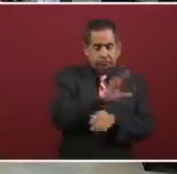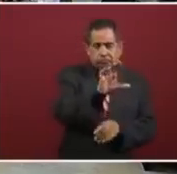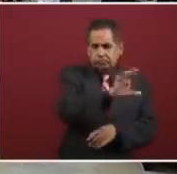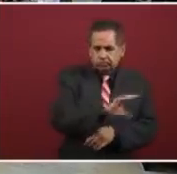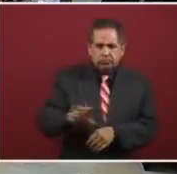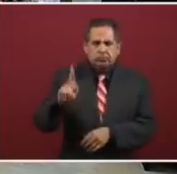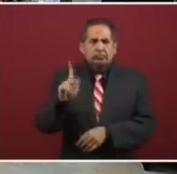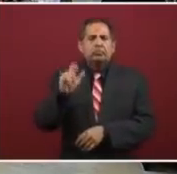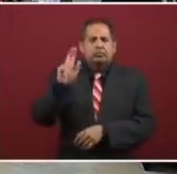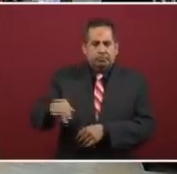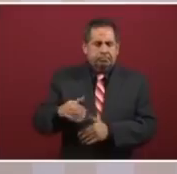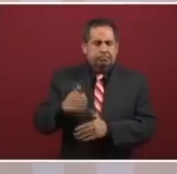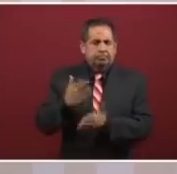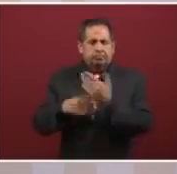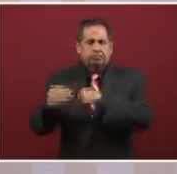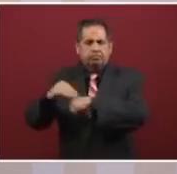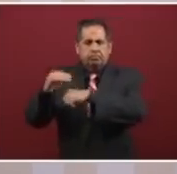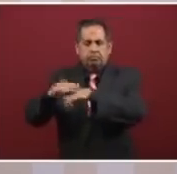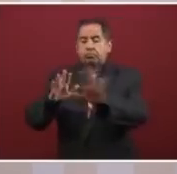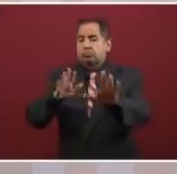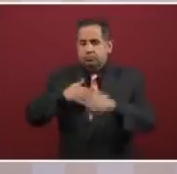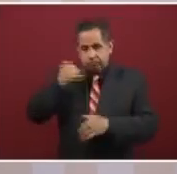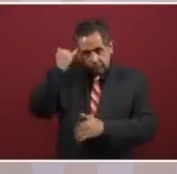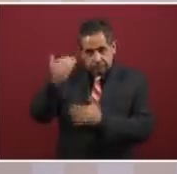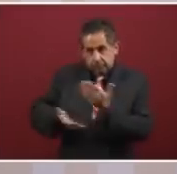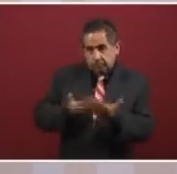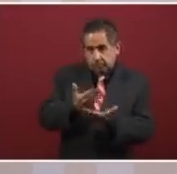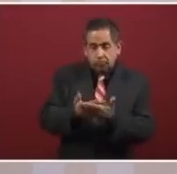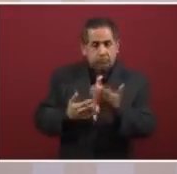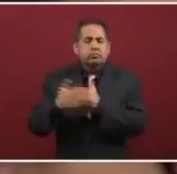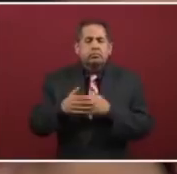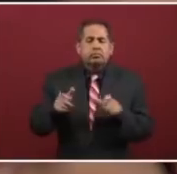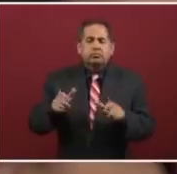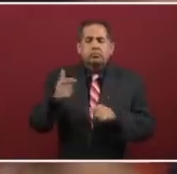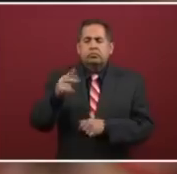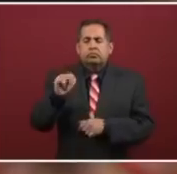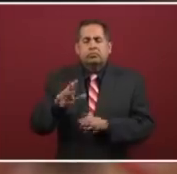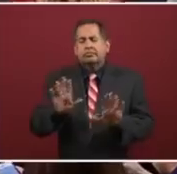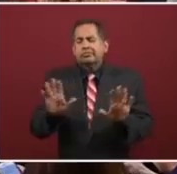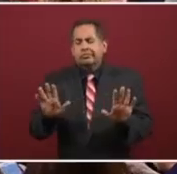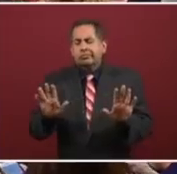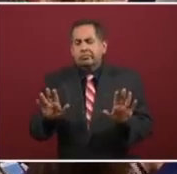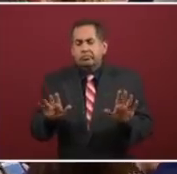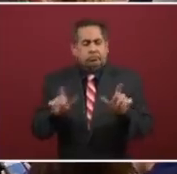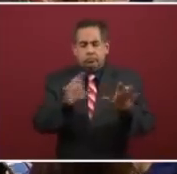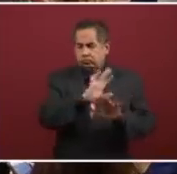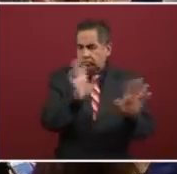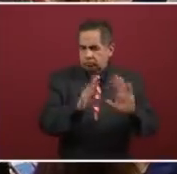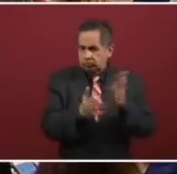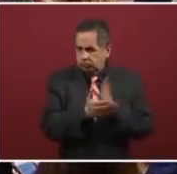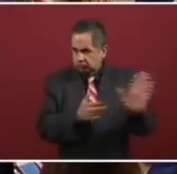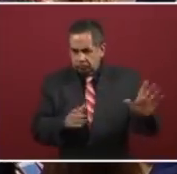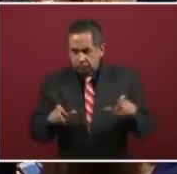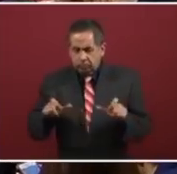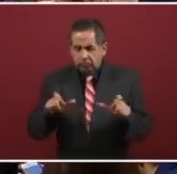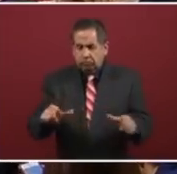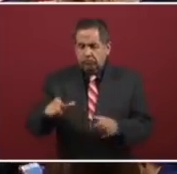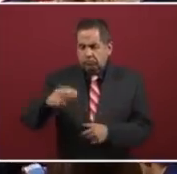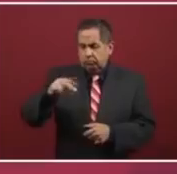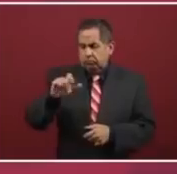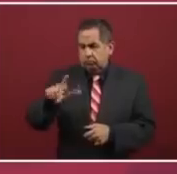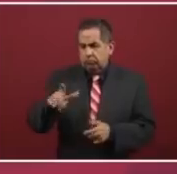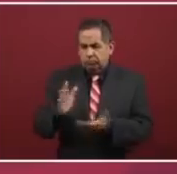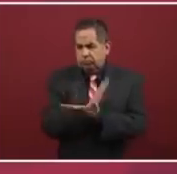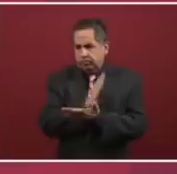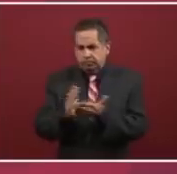mandatario informó que la Secretaría de Relaciones Exteriores está avanzando en ese tema. En la Guardia Nacional no. En la